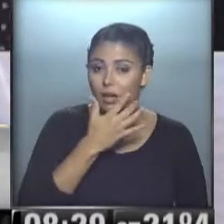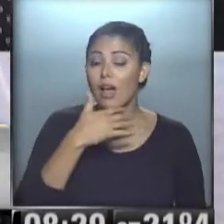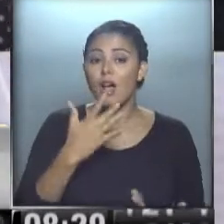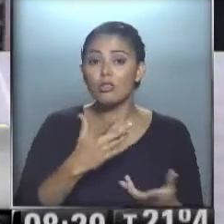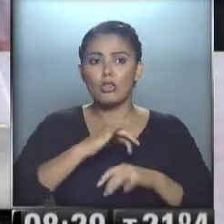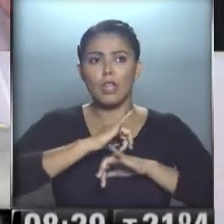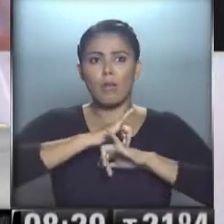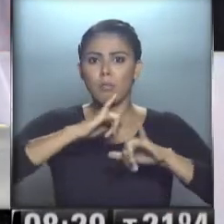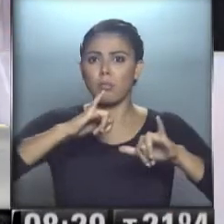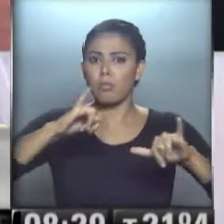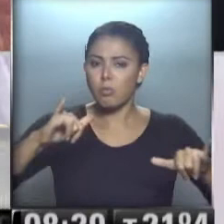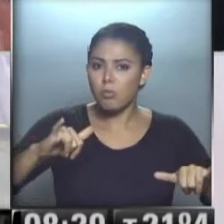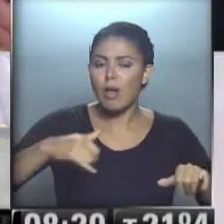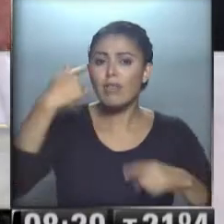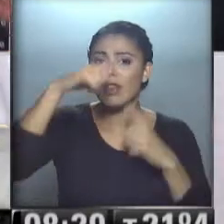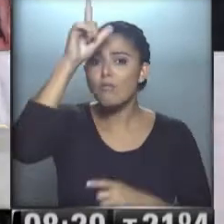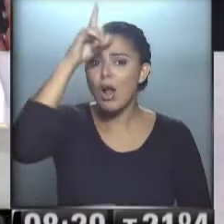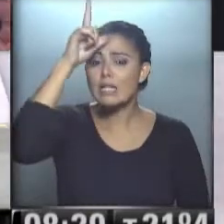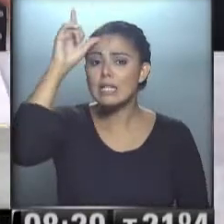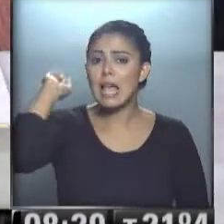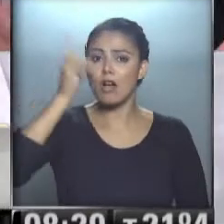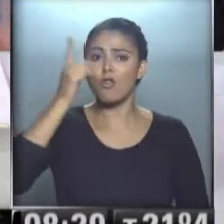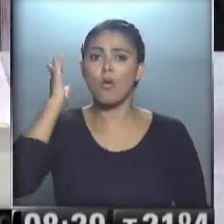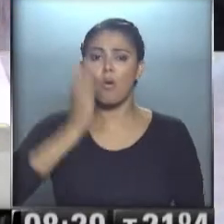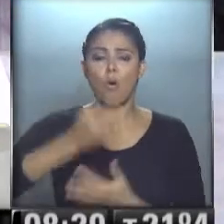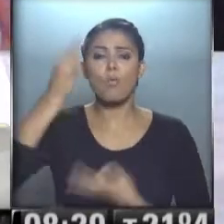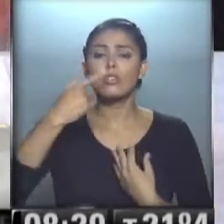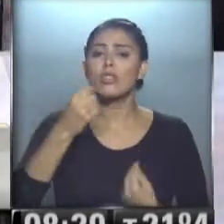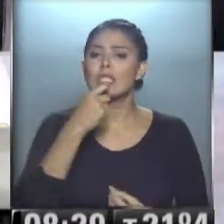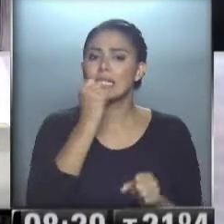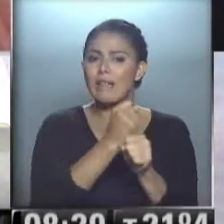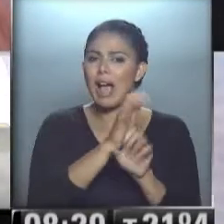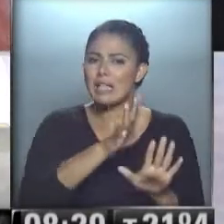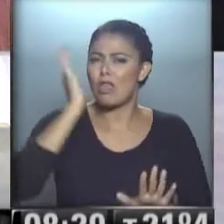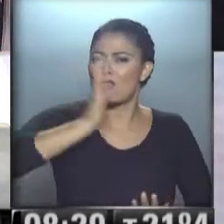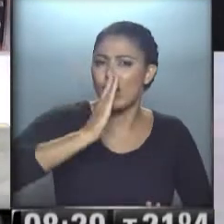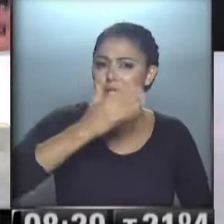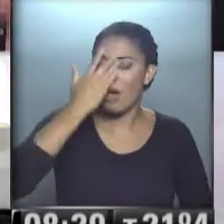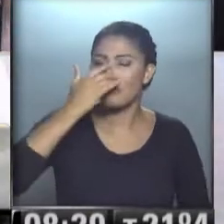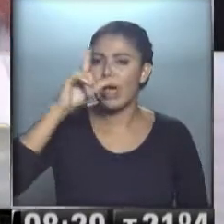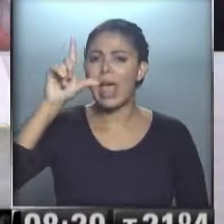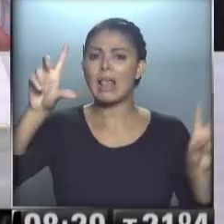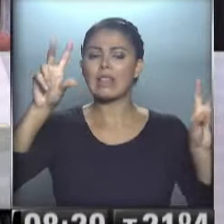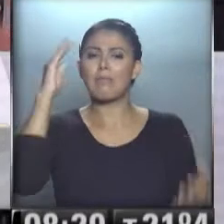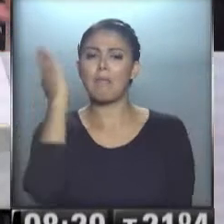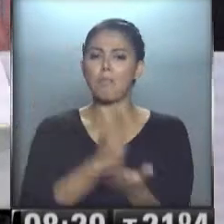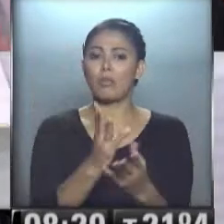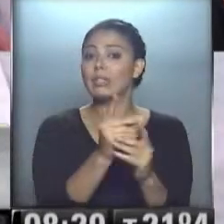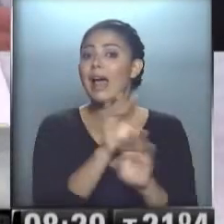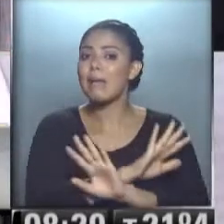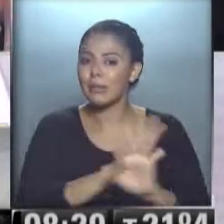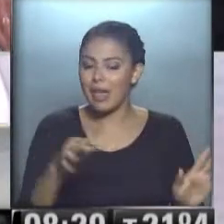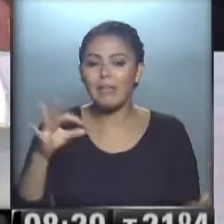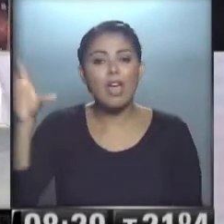que se llevaran a juicio a muchos policías que estaban haciendo este tipo de procedimientos se acabó el tema de la mano dura hay que escuchar a rudolph